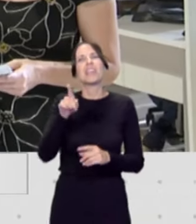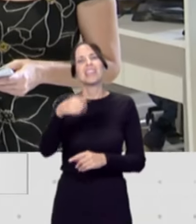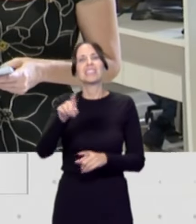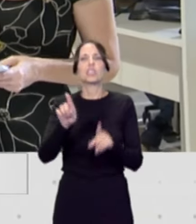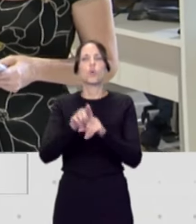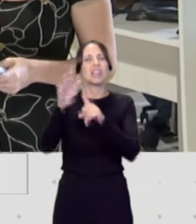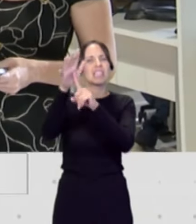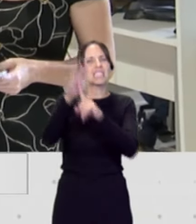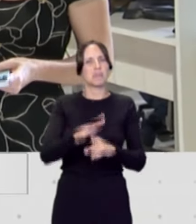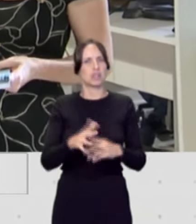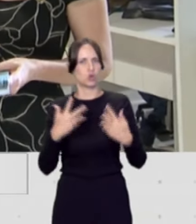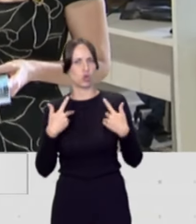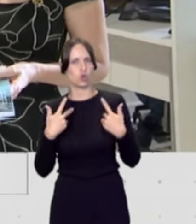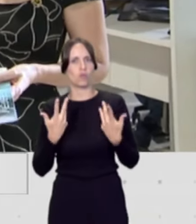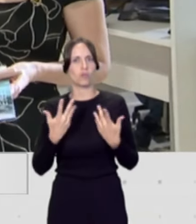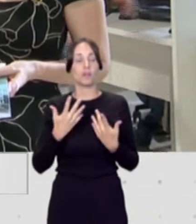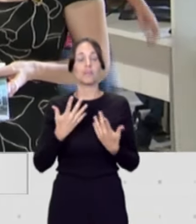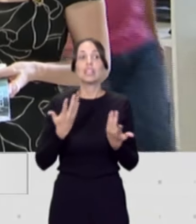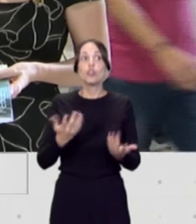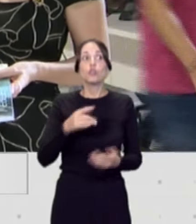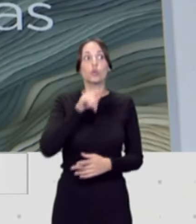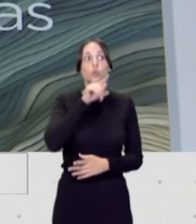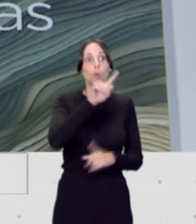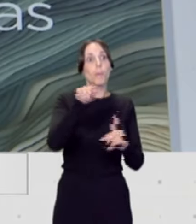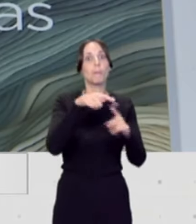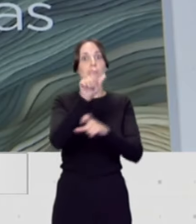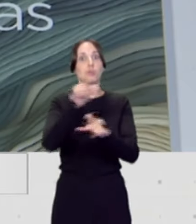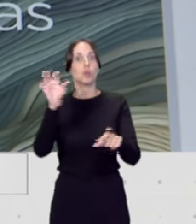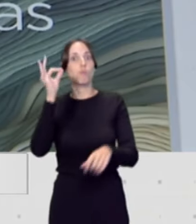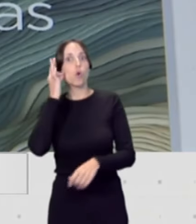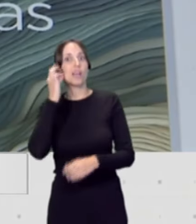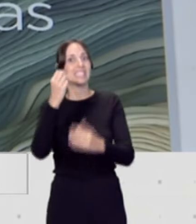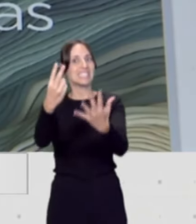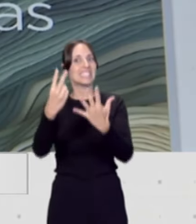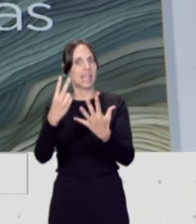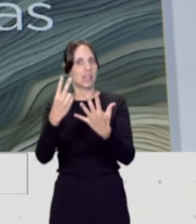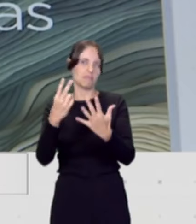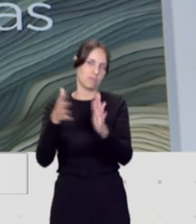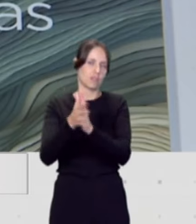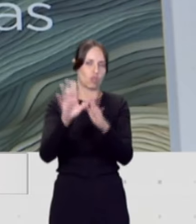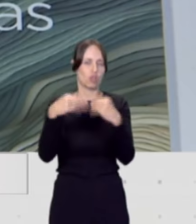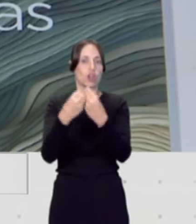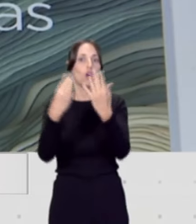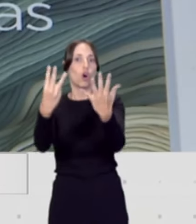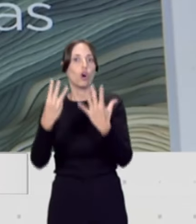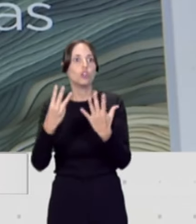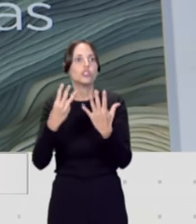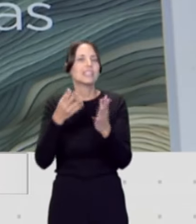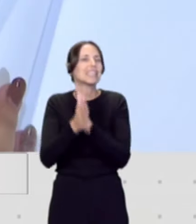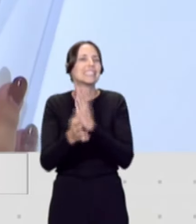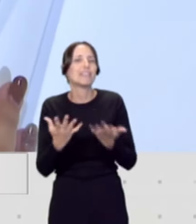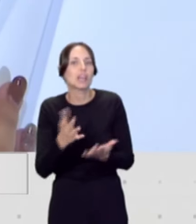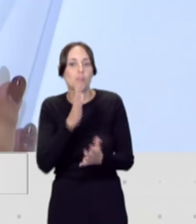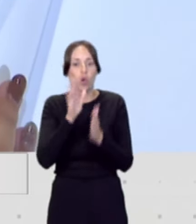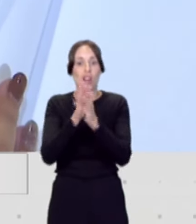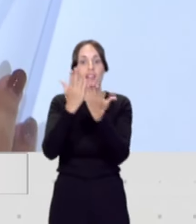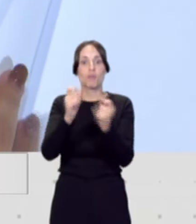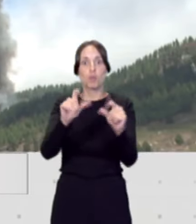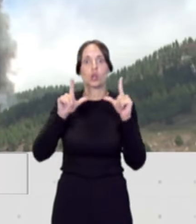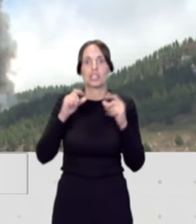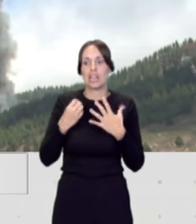el compartir el libro con estas personas, ¿qué supone para usted? Y si en su trabajo pues ha recibido de alguna forma o se ha